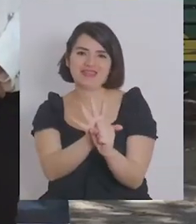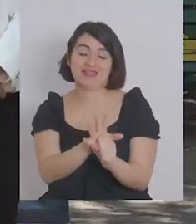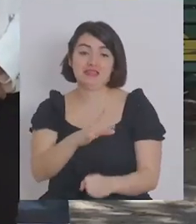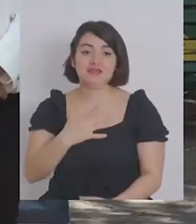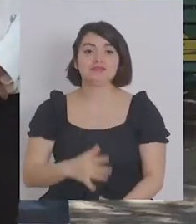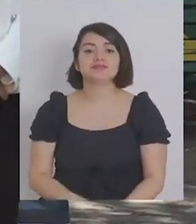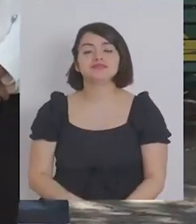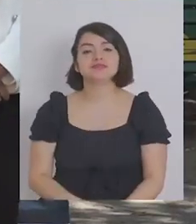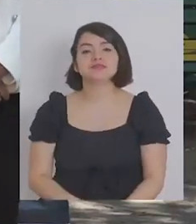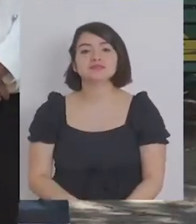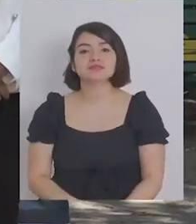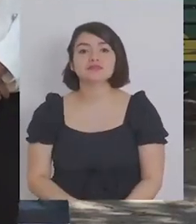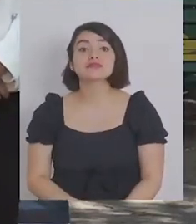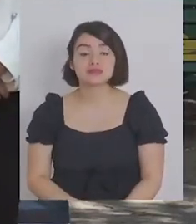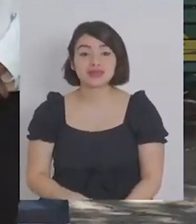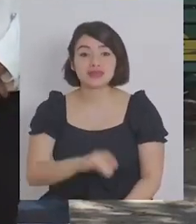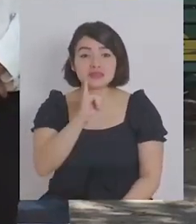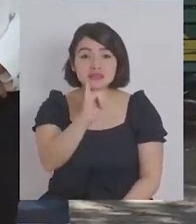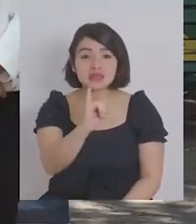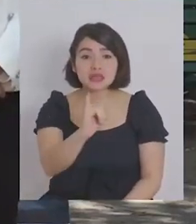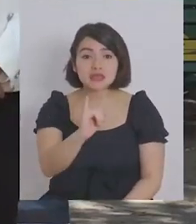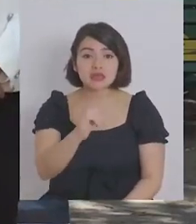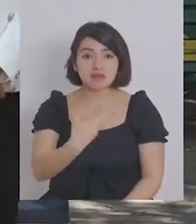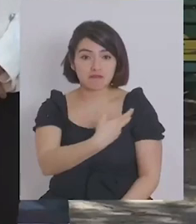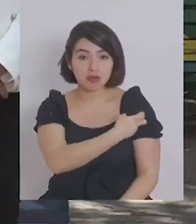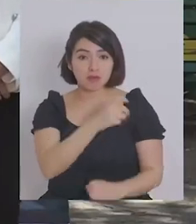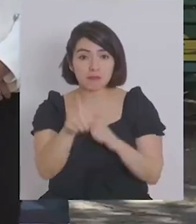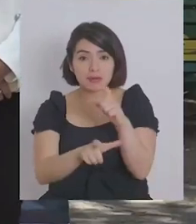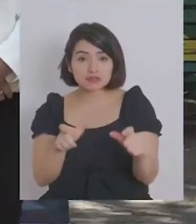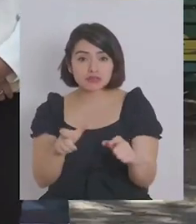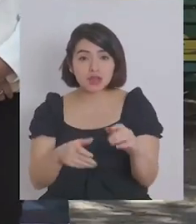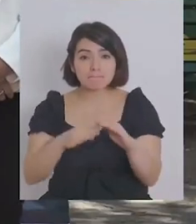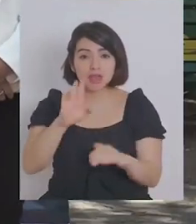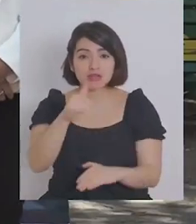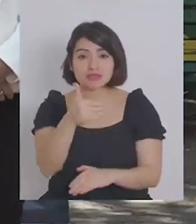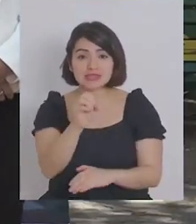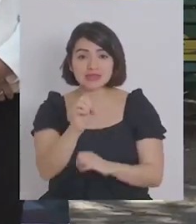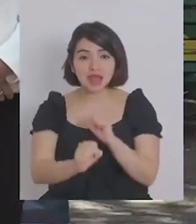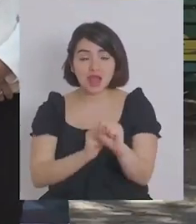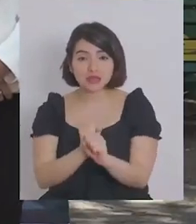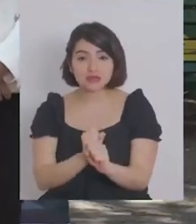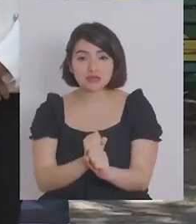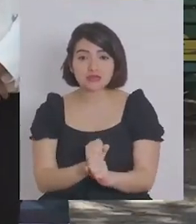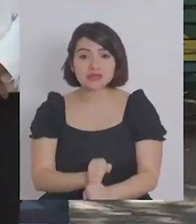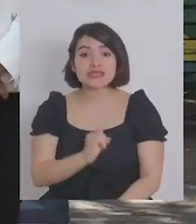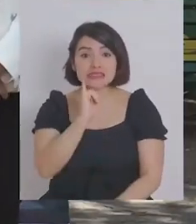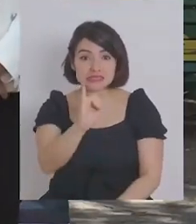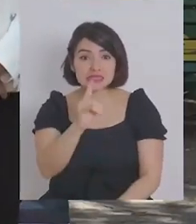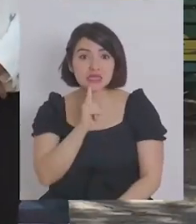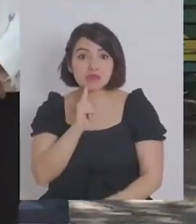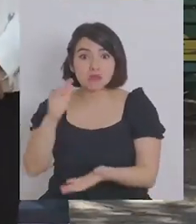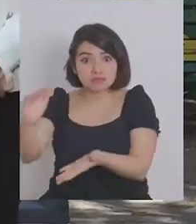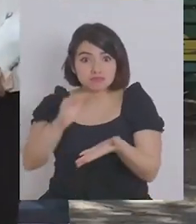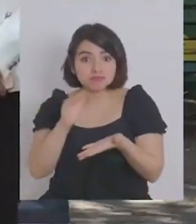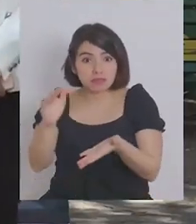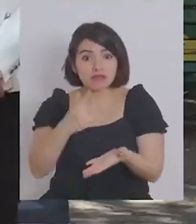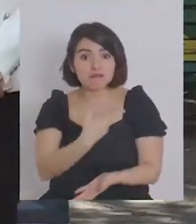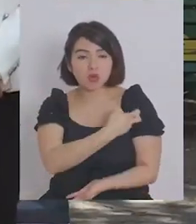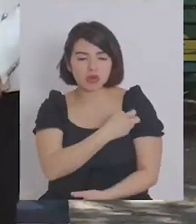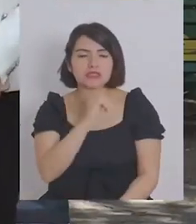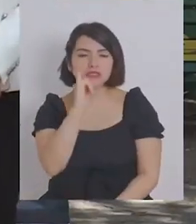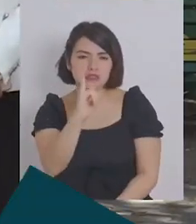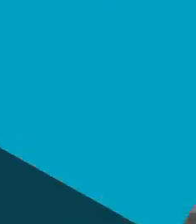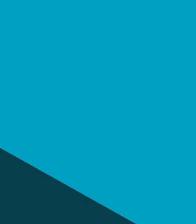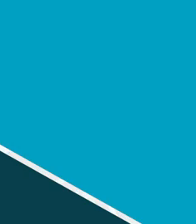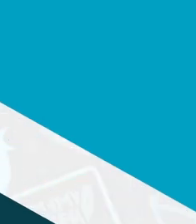directora entonces si se van a vacunar los mayores de 60 años con esta vacuna a medida que tengamos las vacunas y se va a vacunar a adultos mayores con